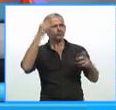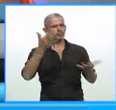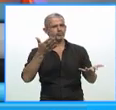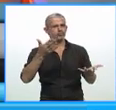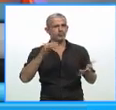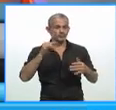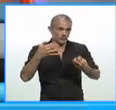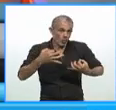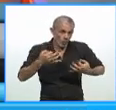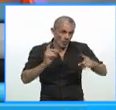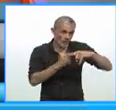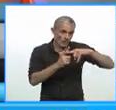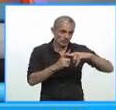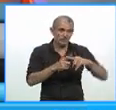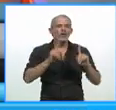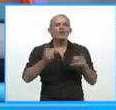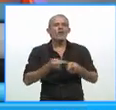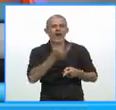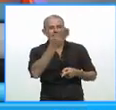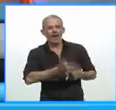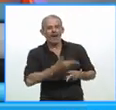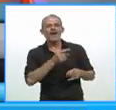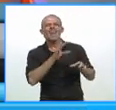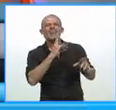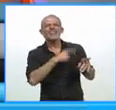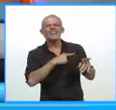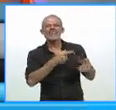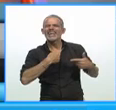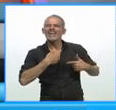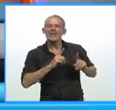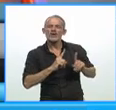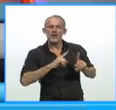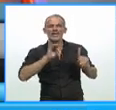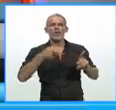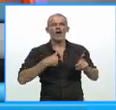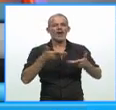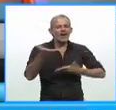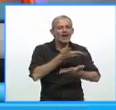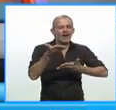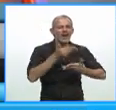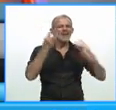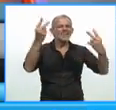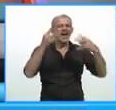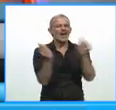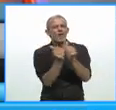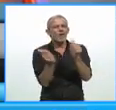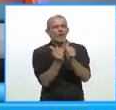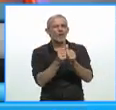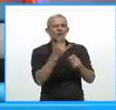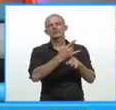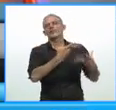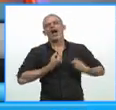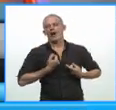Pero sí, fue muy bueno. De hecho, sigue siendo muy bueno más allá de que no sea nuestro entrenador porque compartimos muchos viajes y siempre que puede nos da una